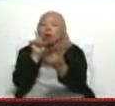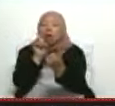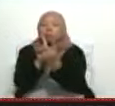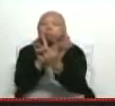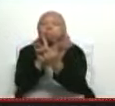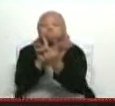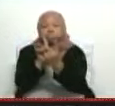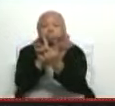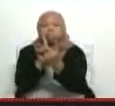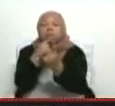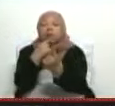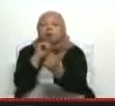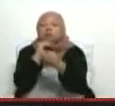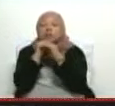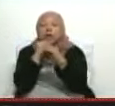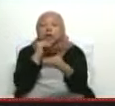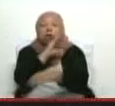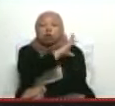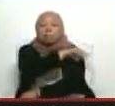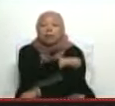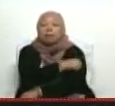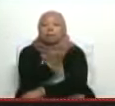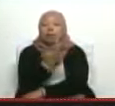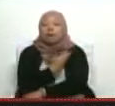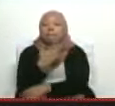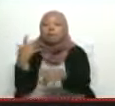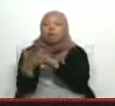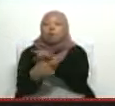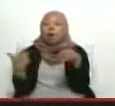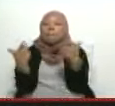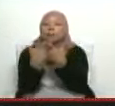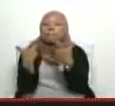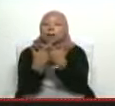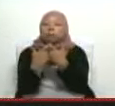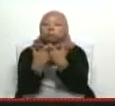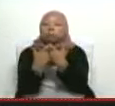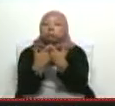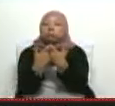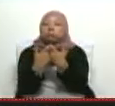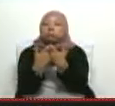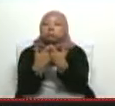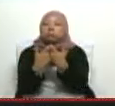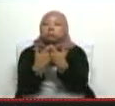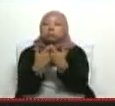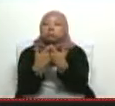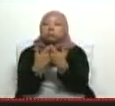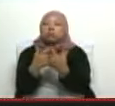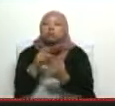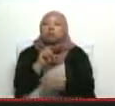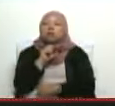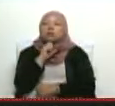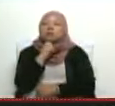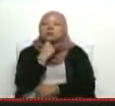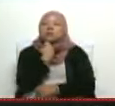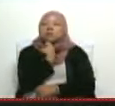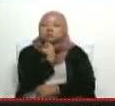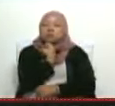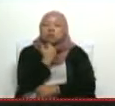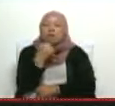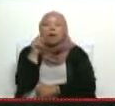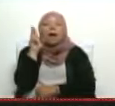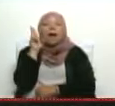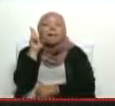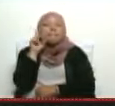realmente todos estaban cabizbajos con vergüenza, luego que nosotros dimos las pruebas de sus